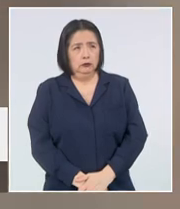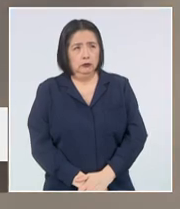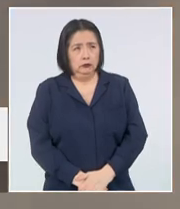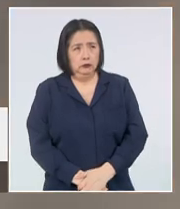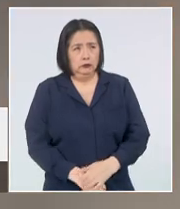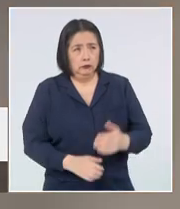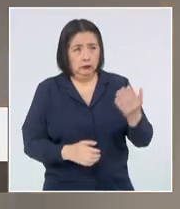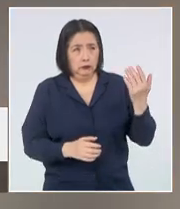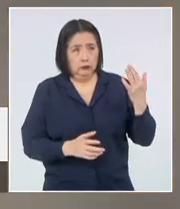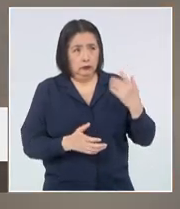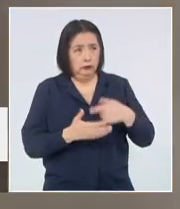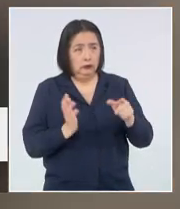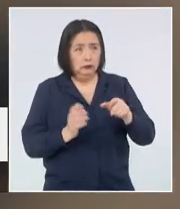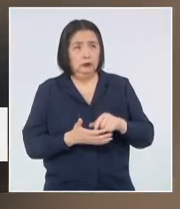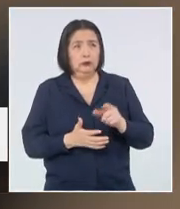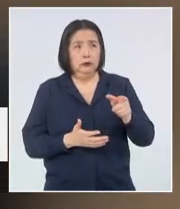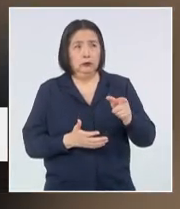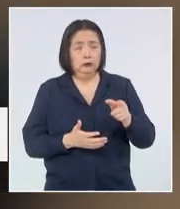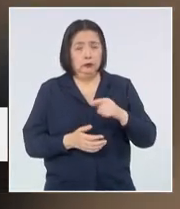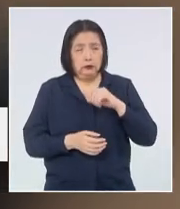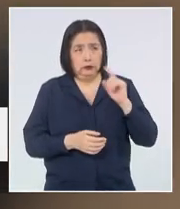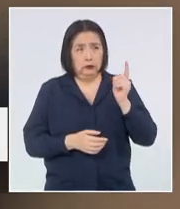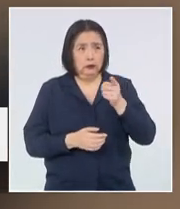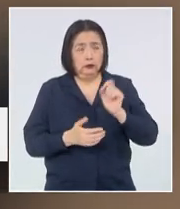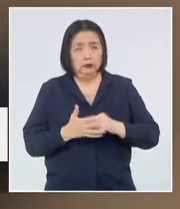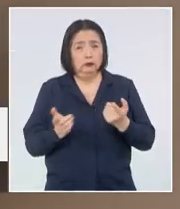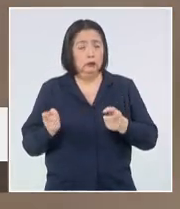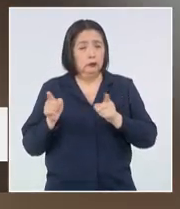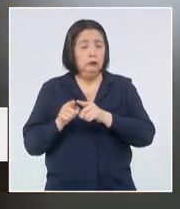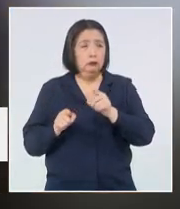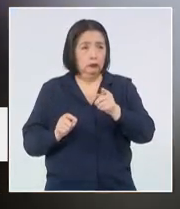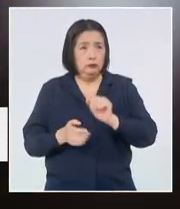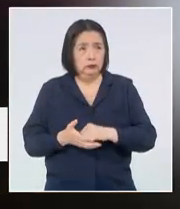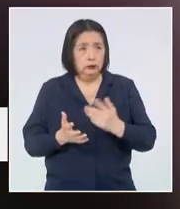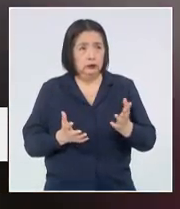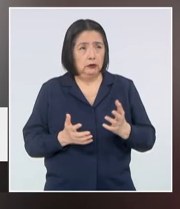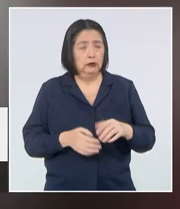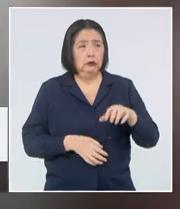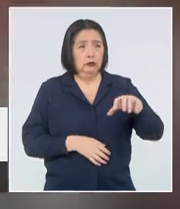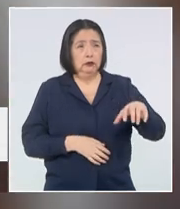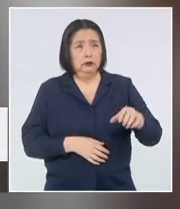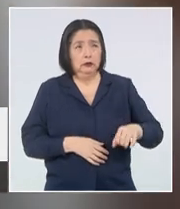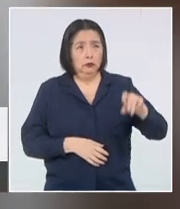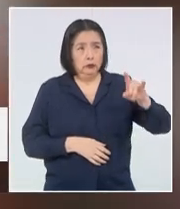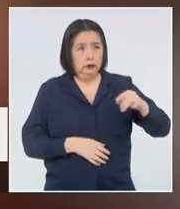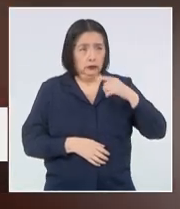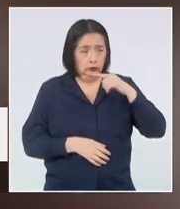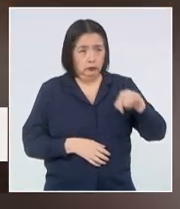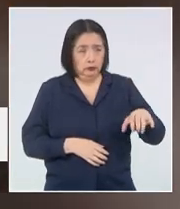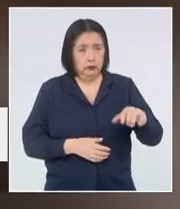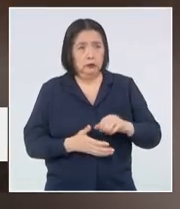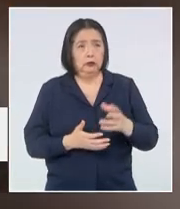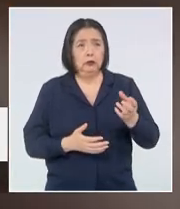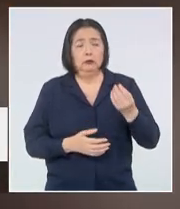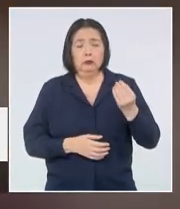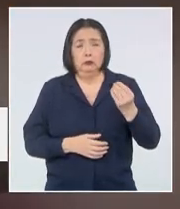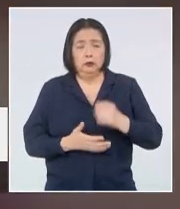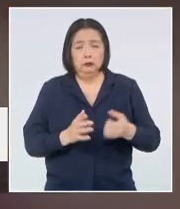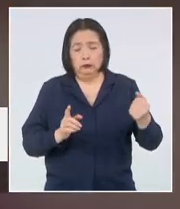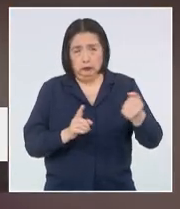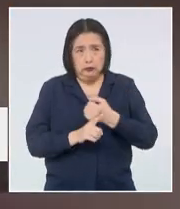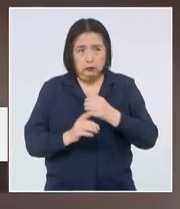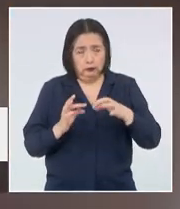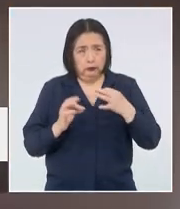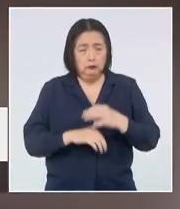Horas antes, Mantilla fue denunciado por su pareja ante el Centro de Emergencia de la Mujer por presunta